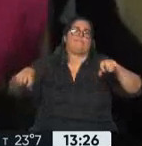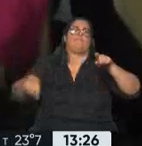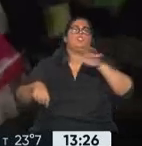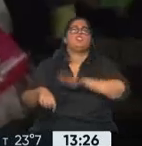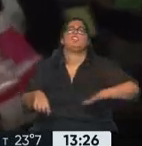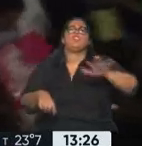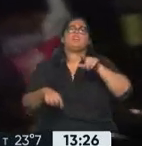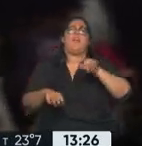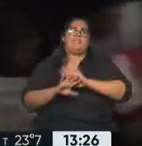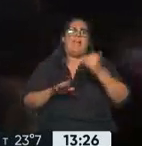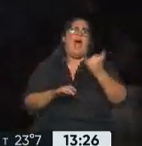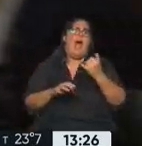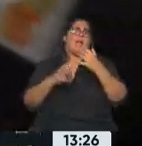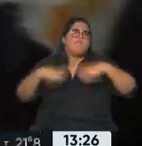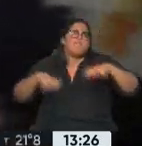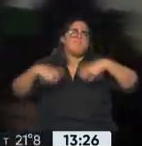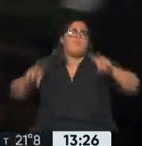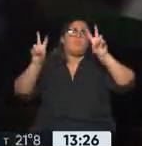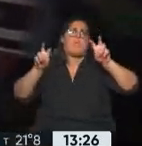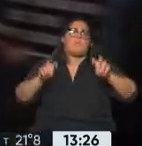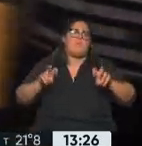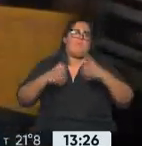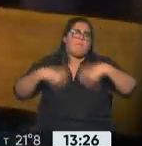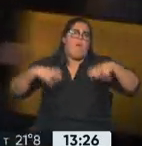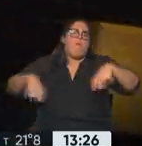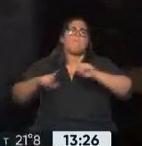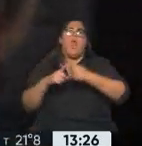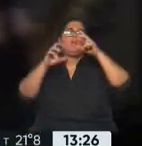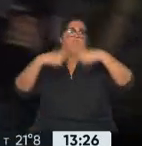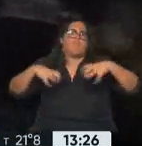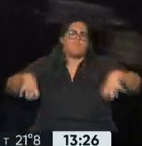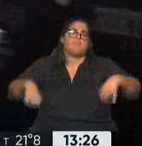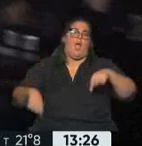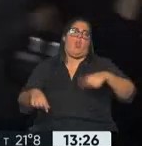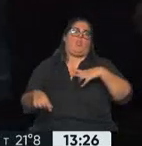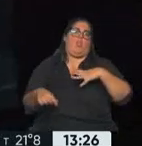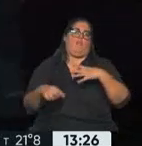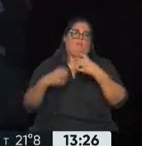ya afronta varias polarizaciones y tensiones políticas sin resolver.